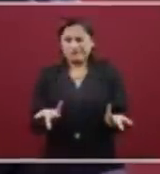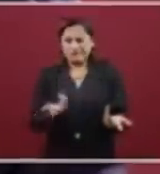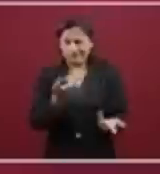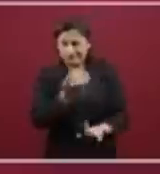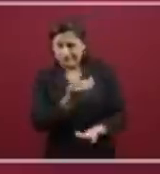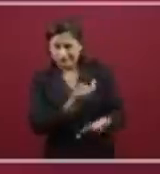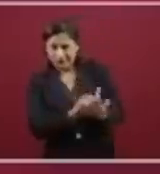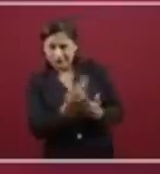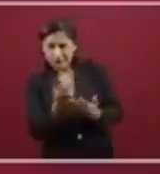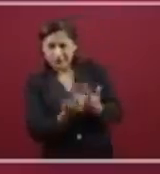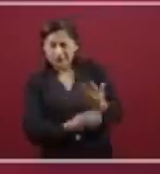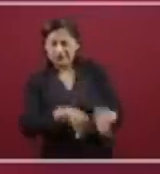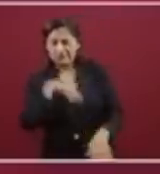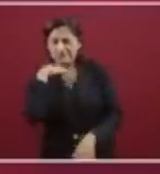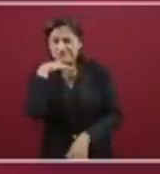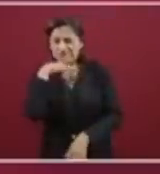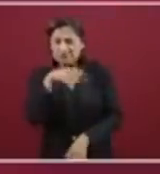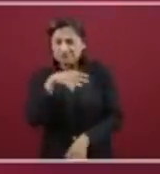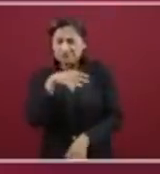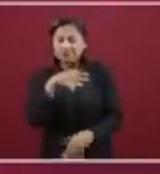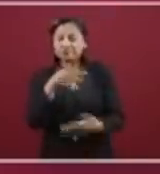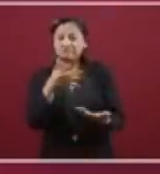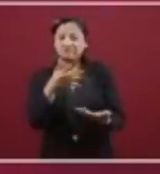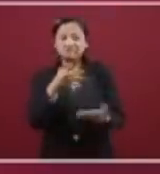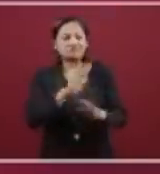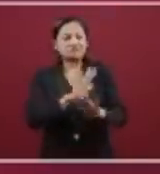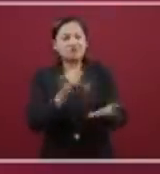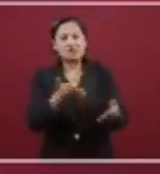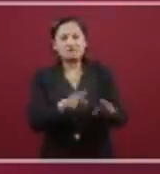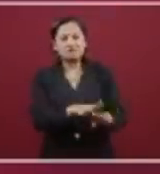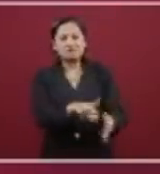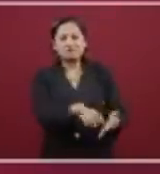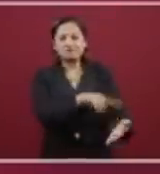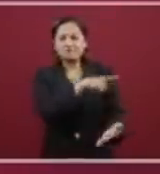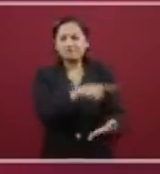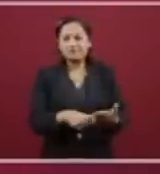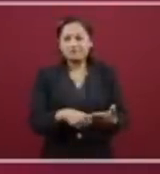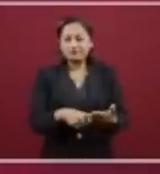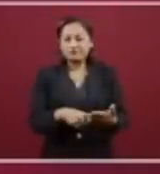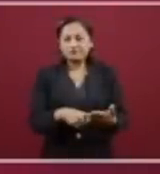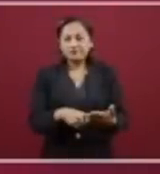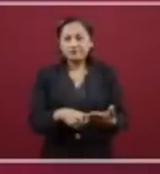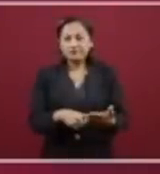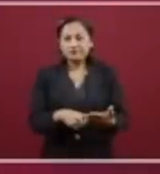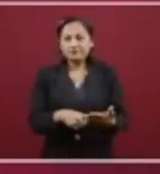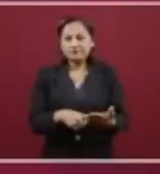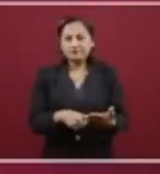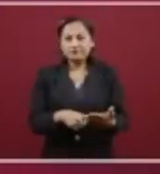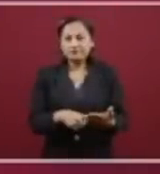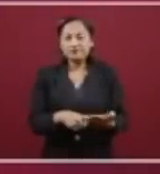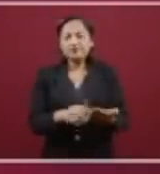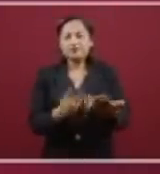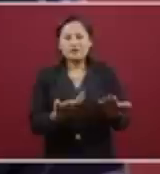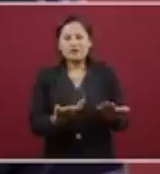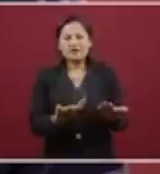corrupto se cancela los involucrados